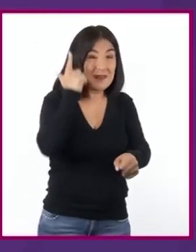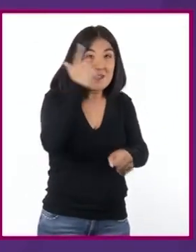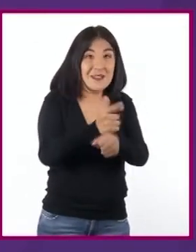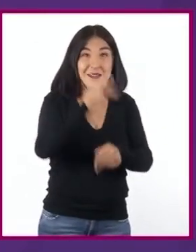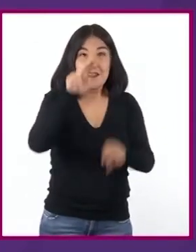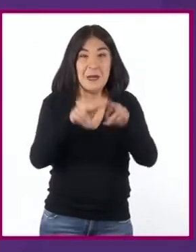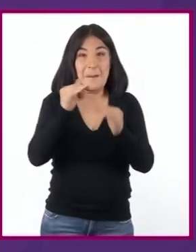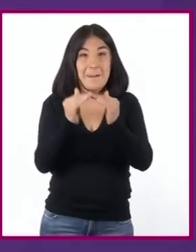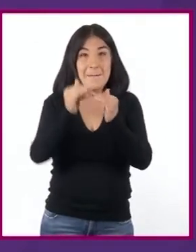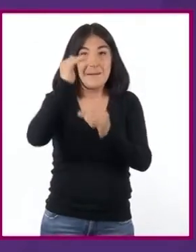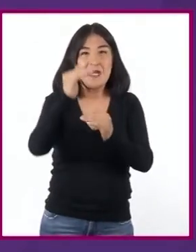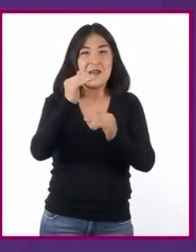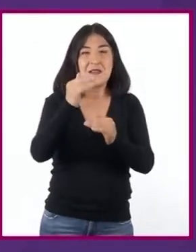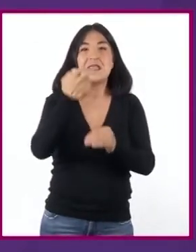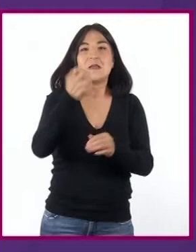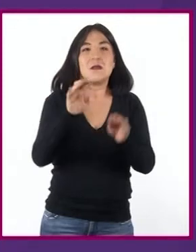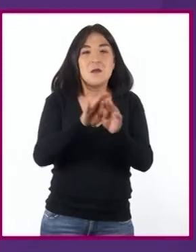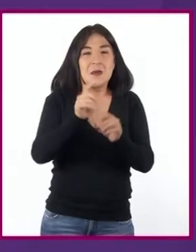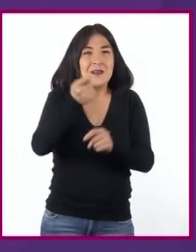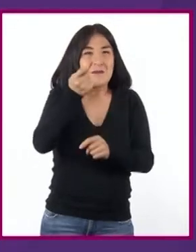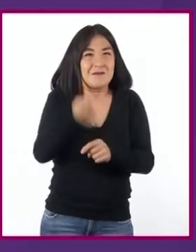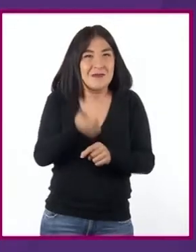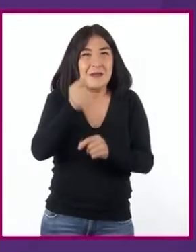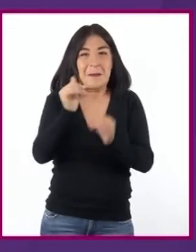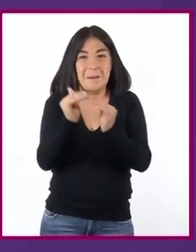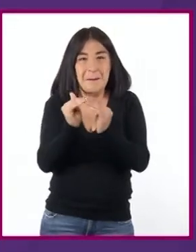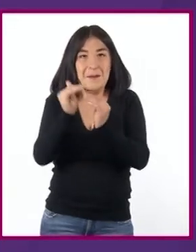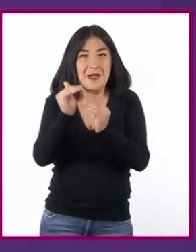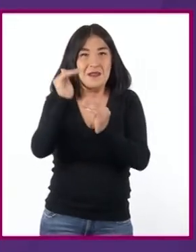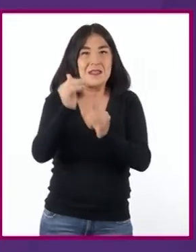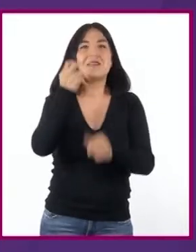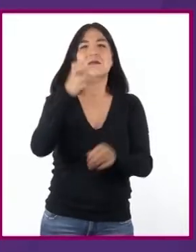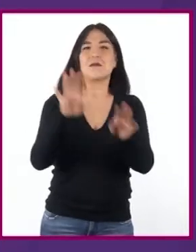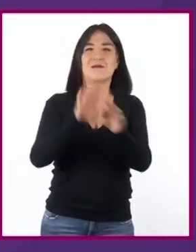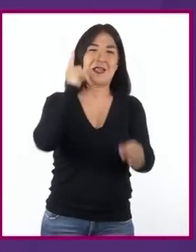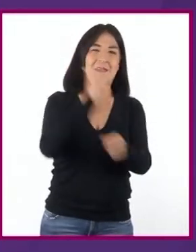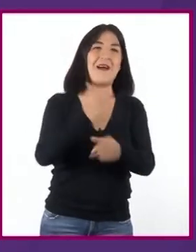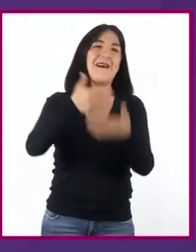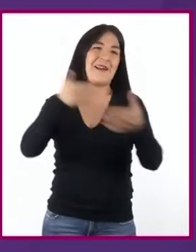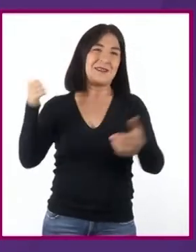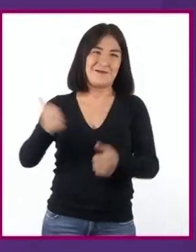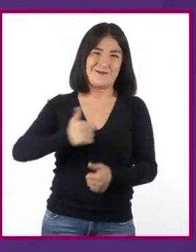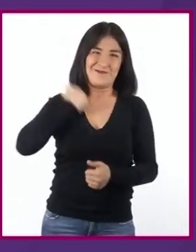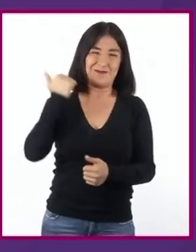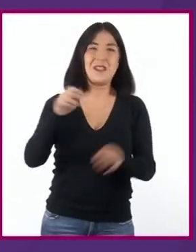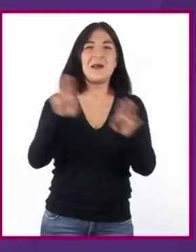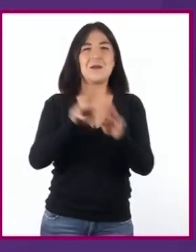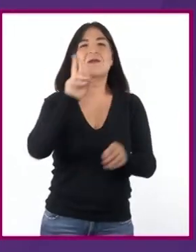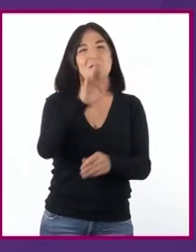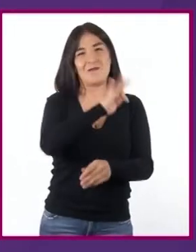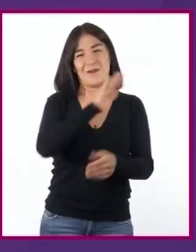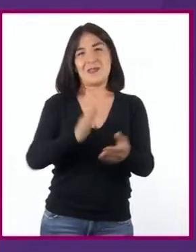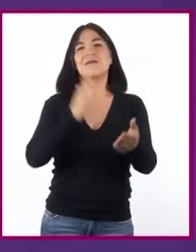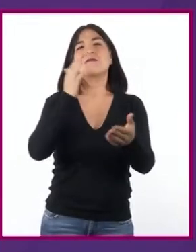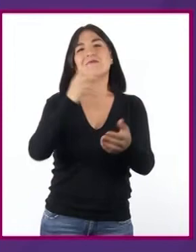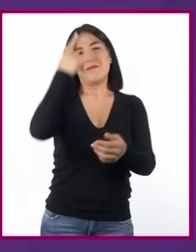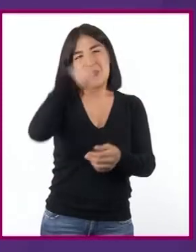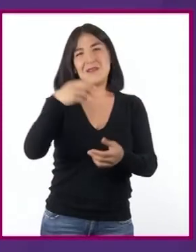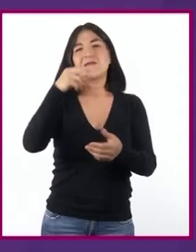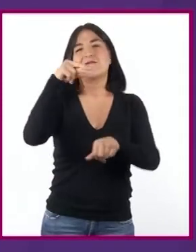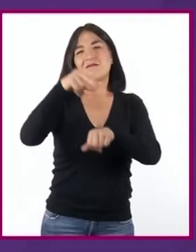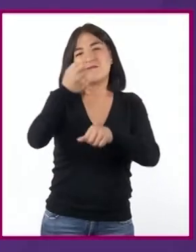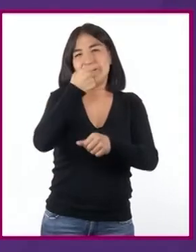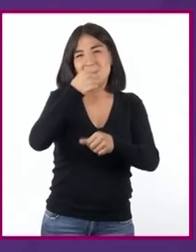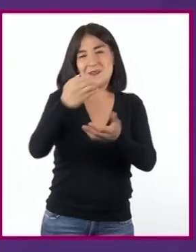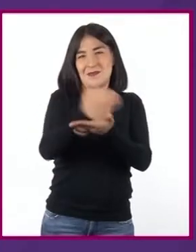hipertensión cuando inicia en picos, vamos a tener una detección oportuna, es el momento en que debo dar un tratamiento.